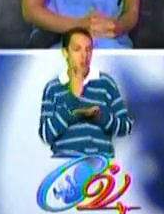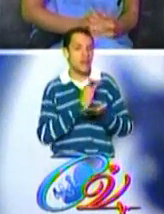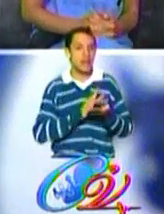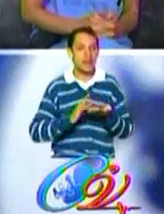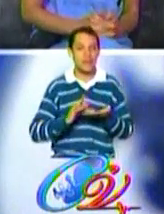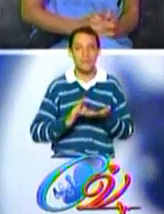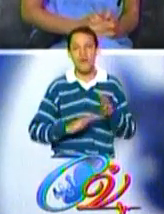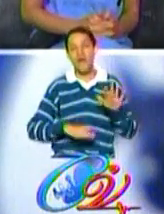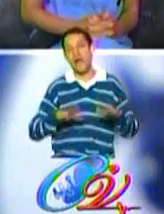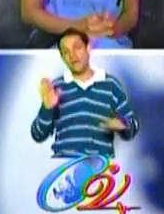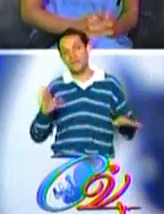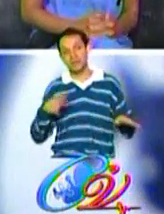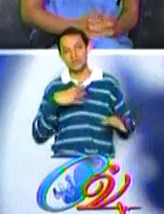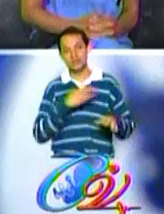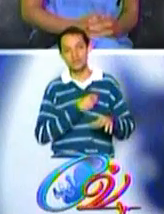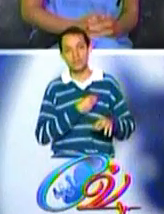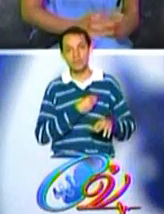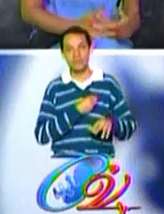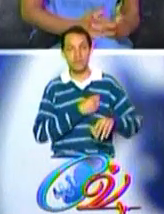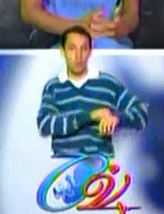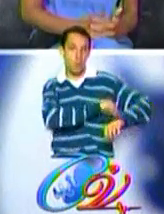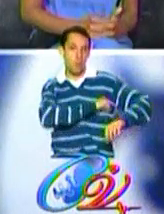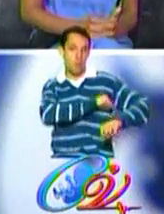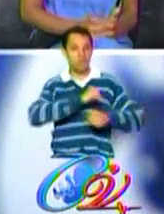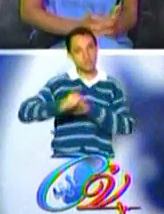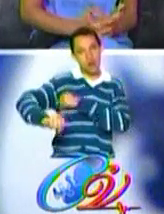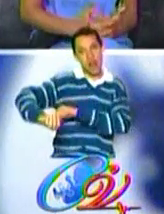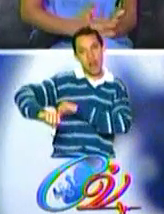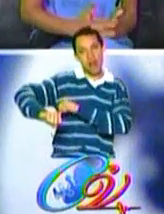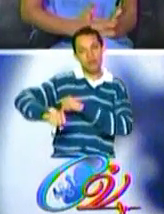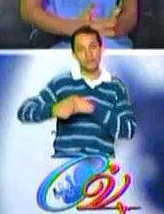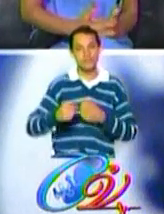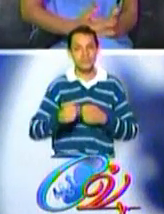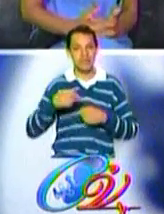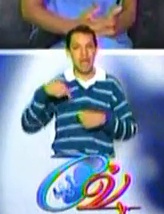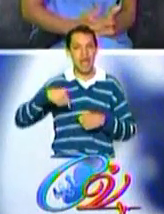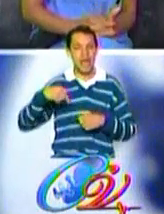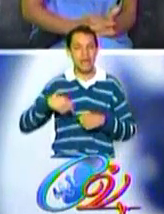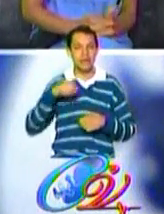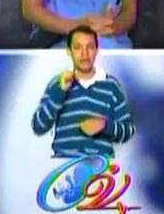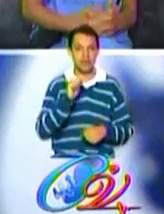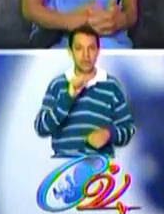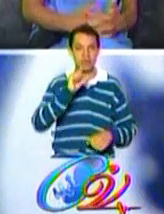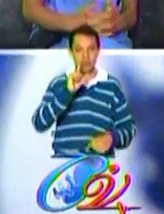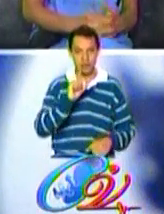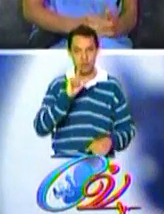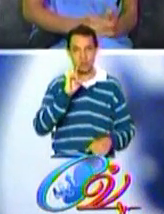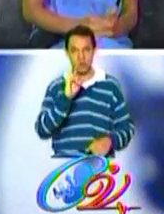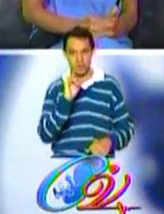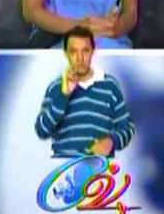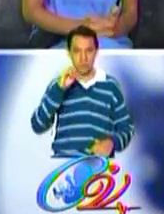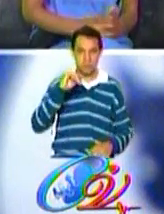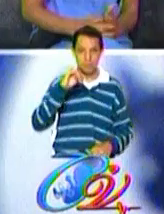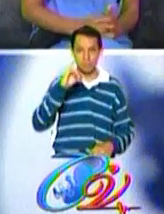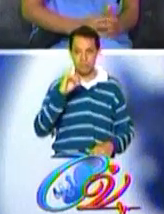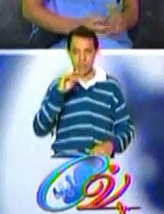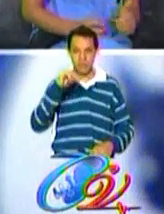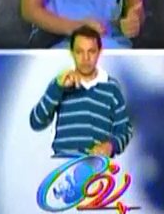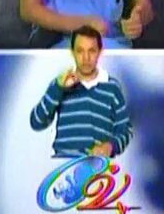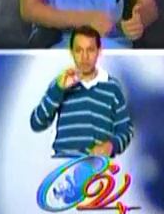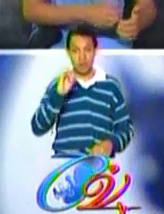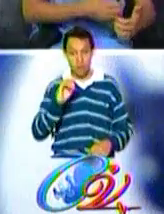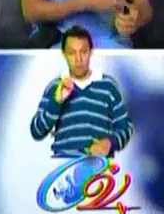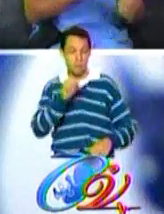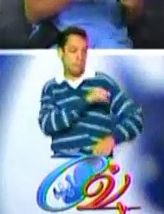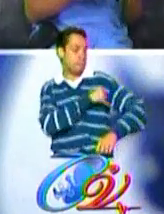cometemos un error muy grande, nos echamos desodorante con aluminio, y el aluminio básicamente es un tóxico, es un metal que